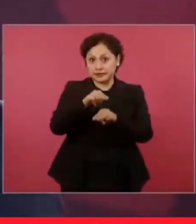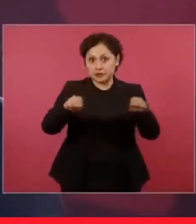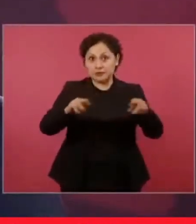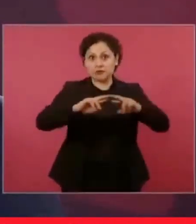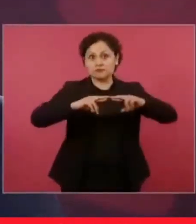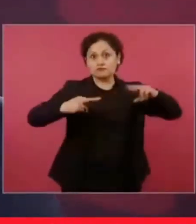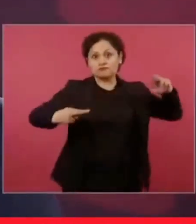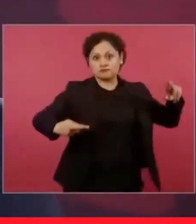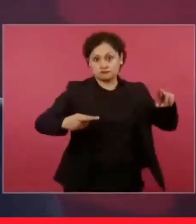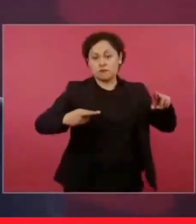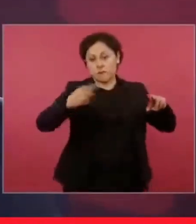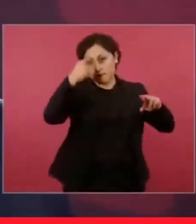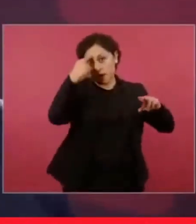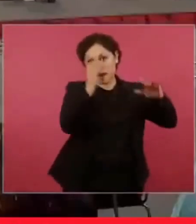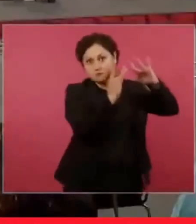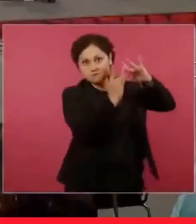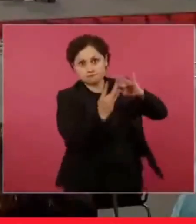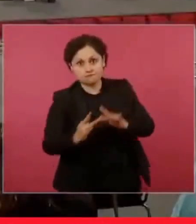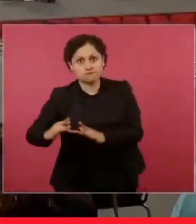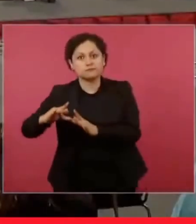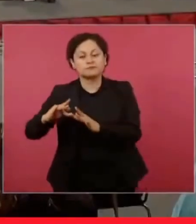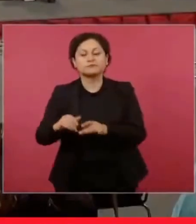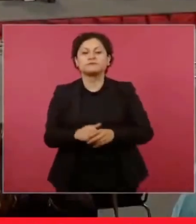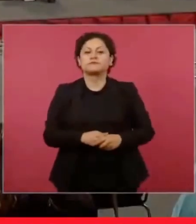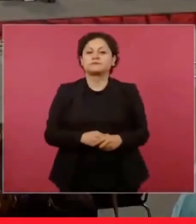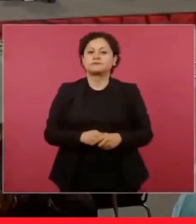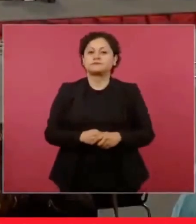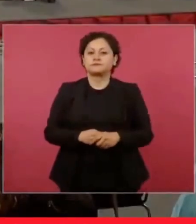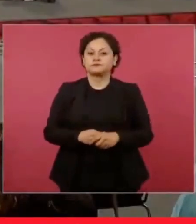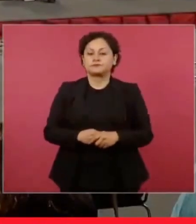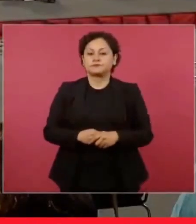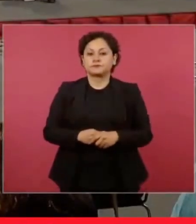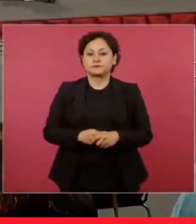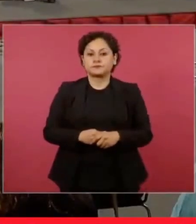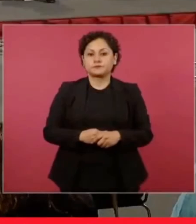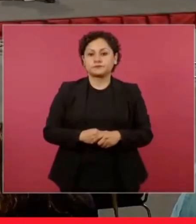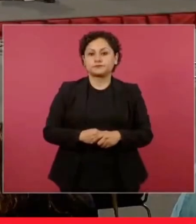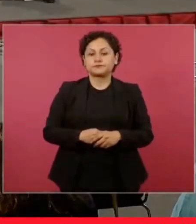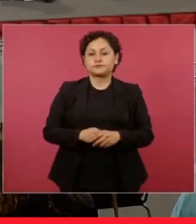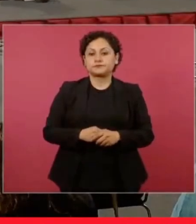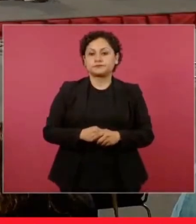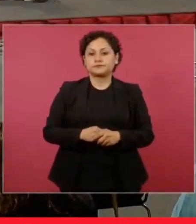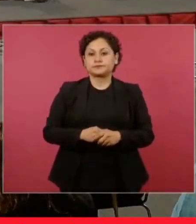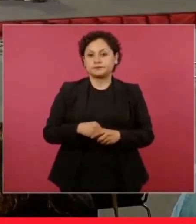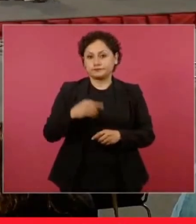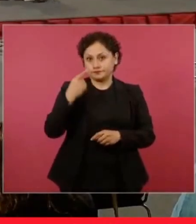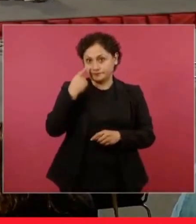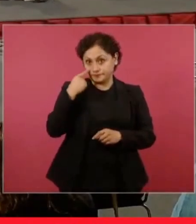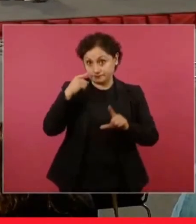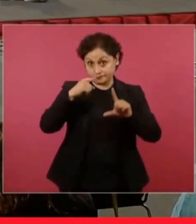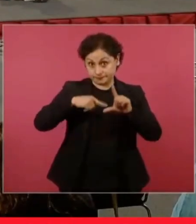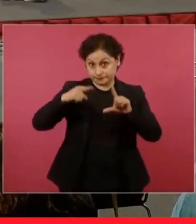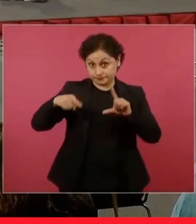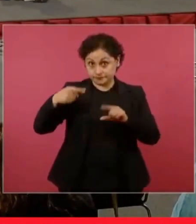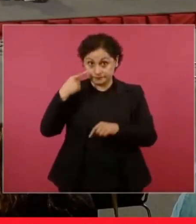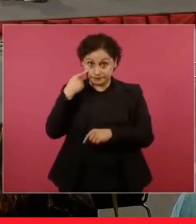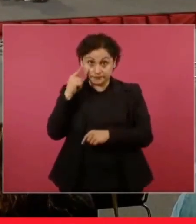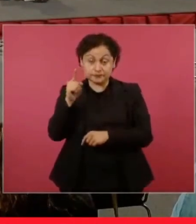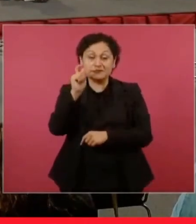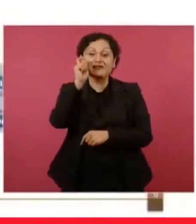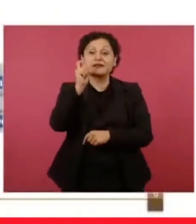esta transmisión de energía. La siguiente, por favor. Esta gráfica es interesante porque muestra las